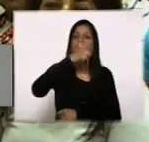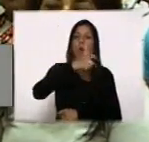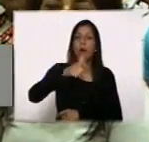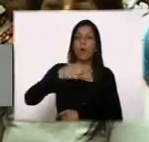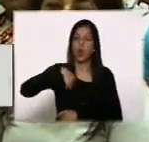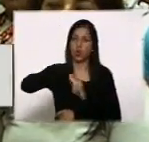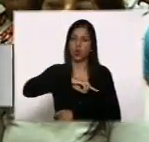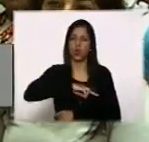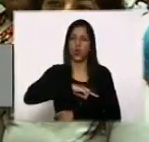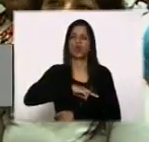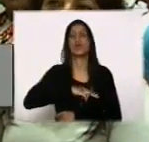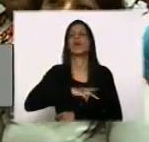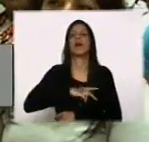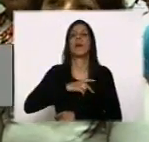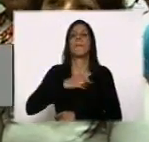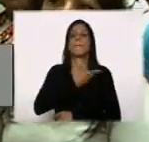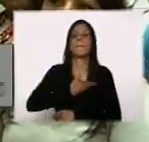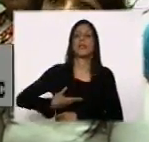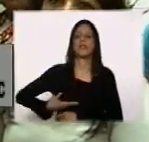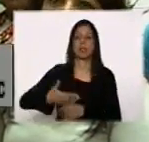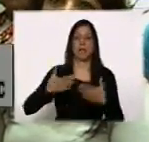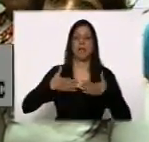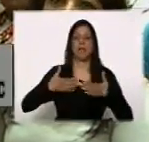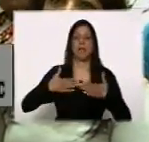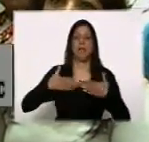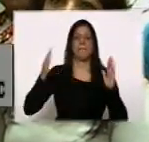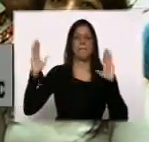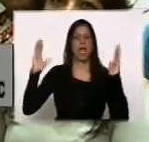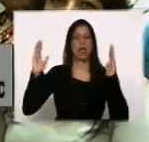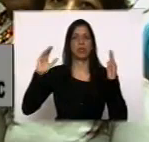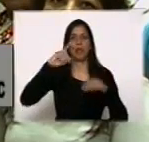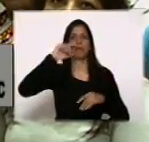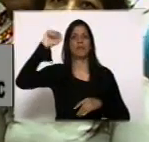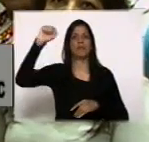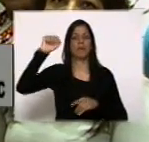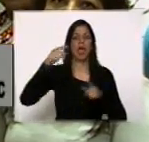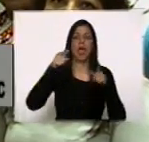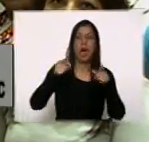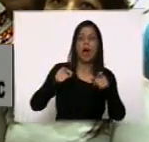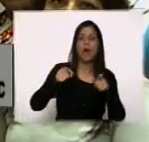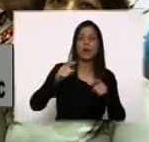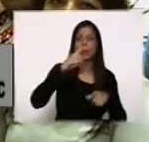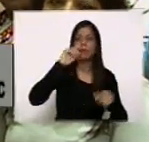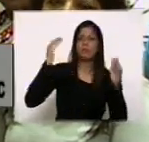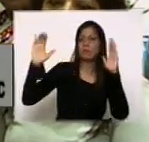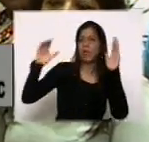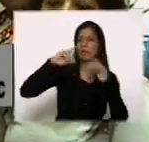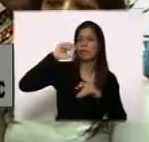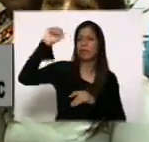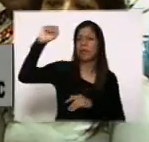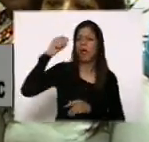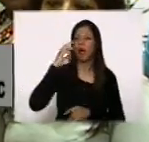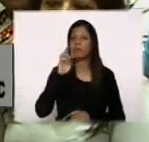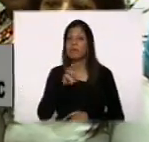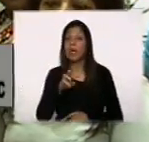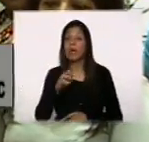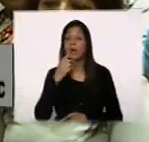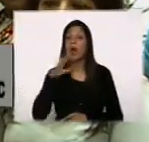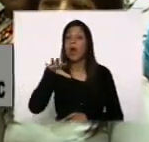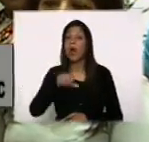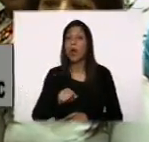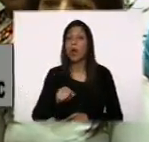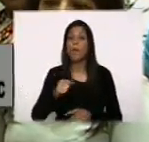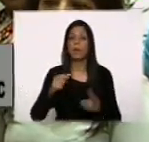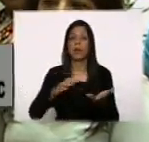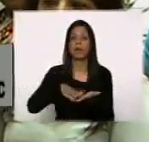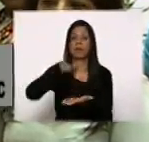nosotros, con el presidente que se parece a mí, ¿ves? El presidente que se parece a usted, compatriota, que está viendo allá. Mire, cuando usted vaya a comprar un paquete de harina pan